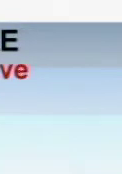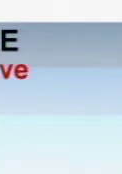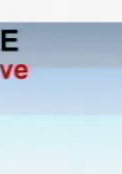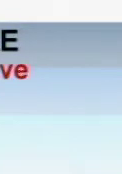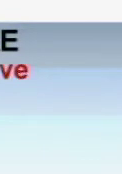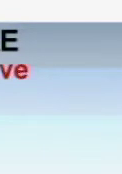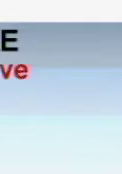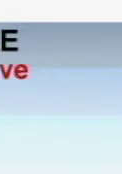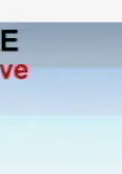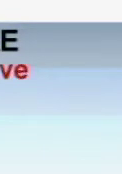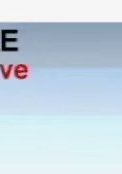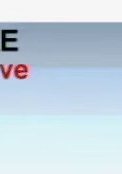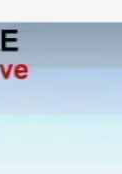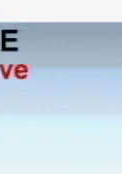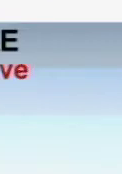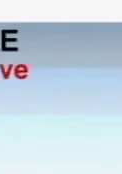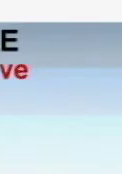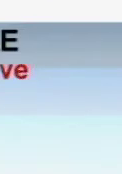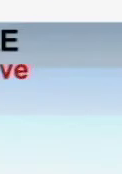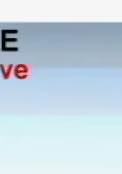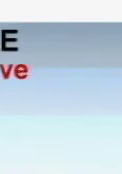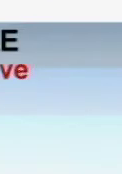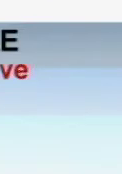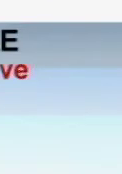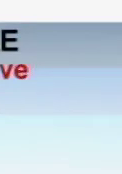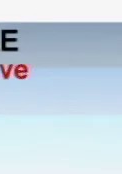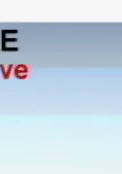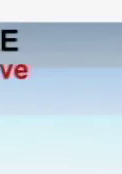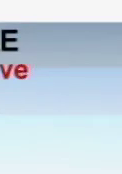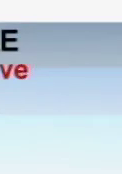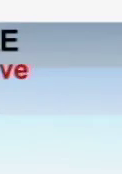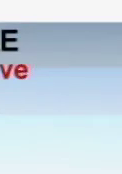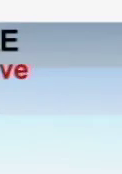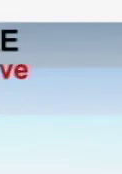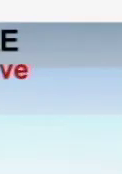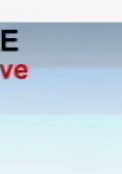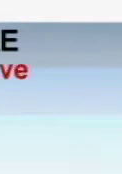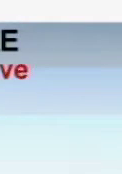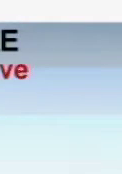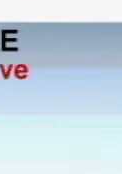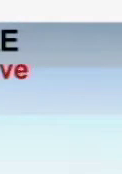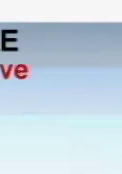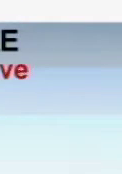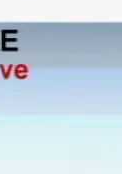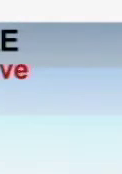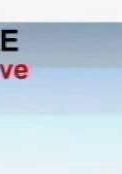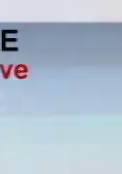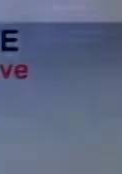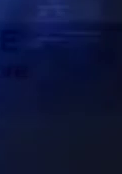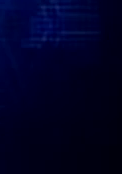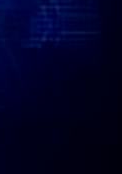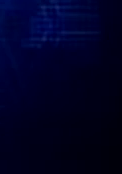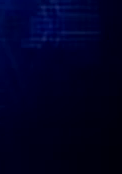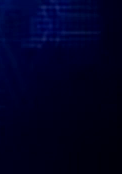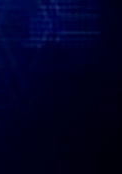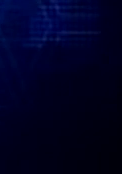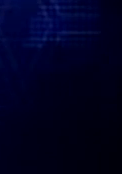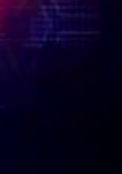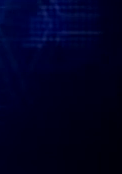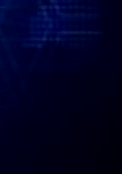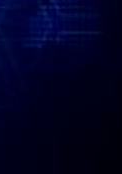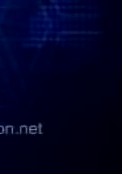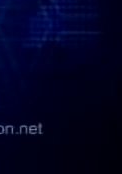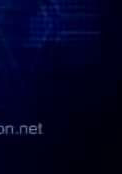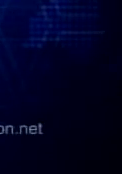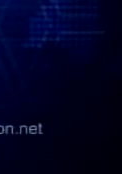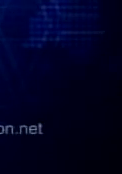vista alegre las colaboraciones son gratuitas no acepte realizar pago alguno un aporte